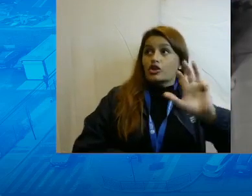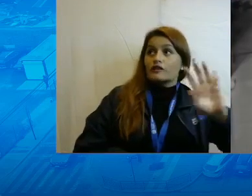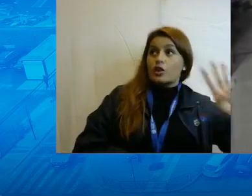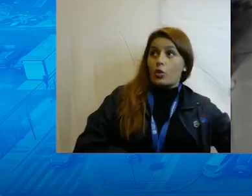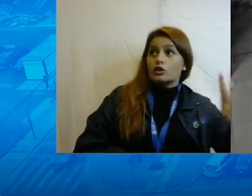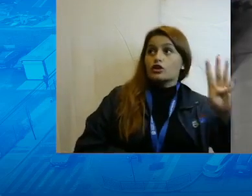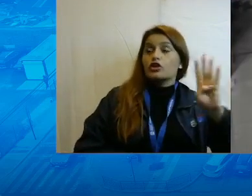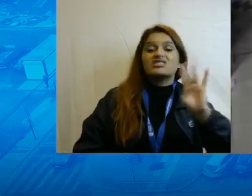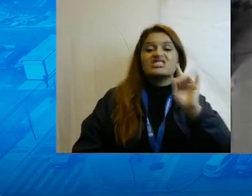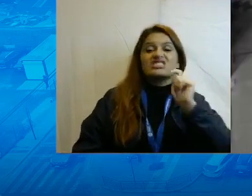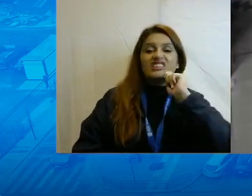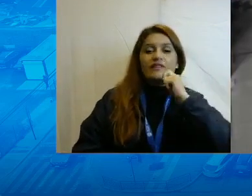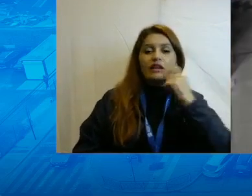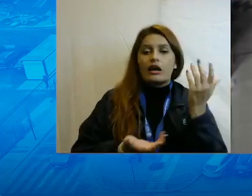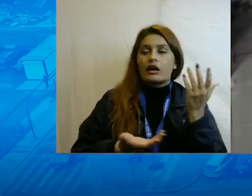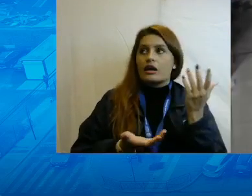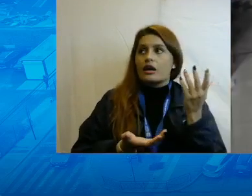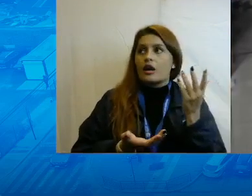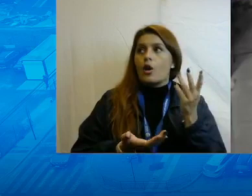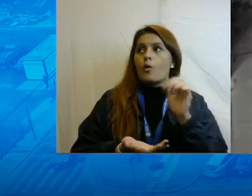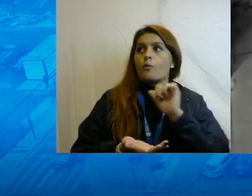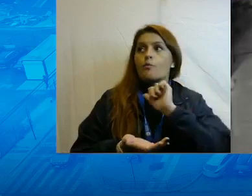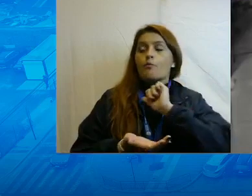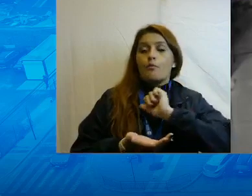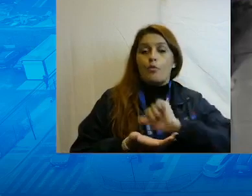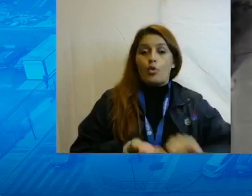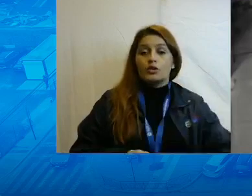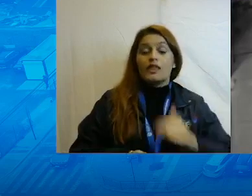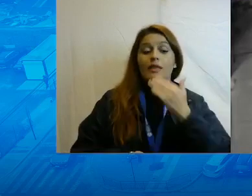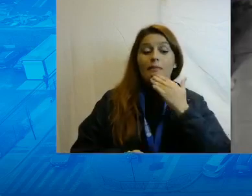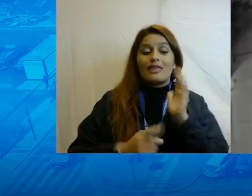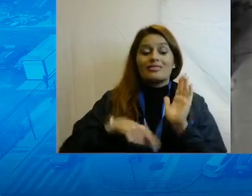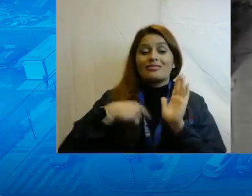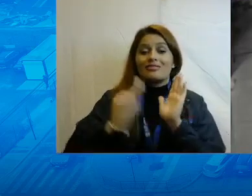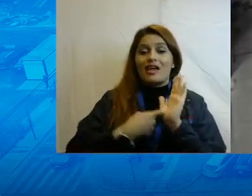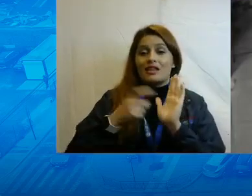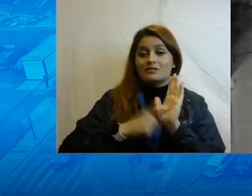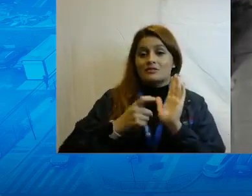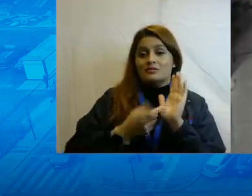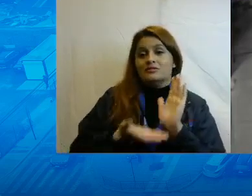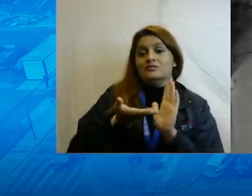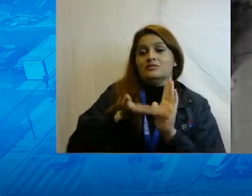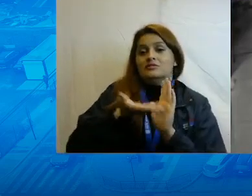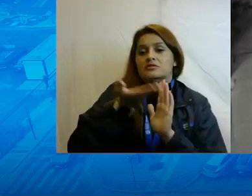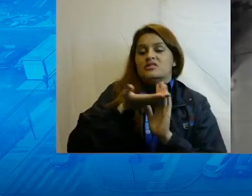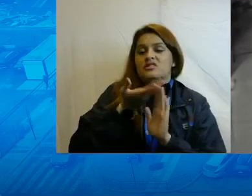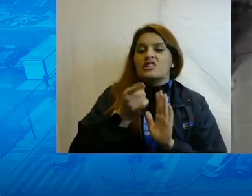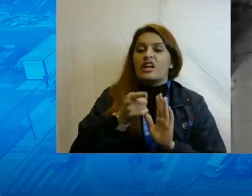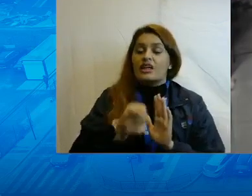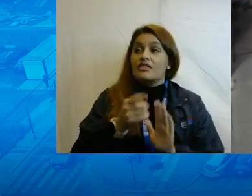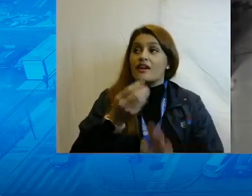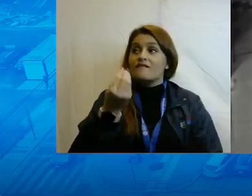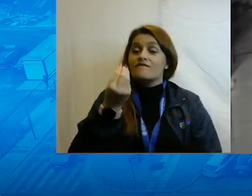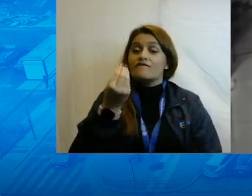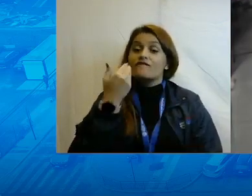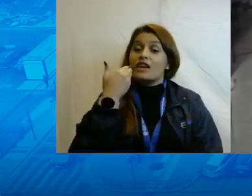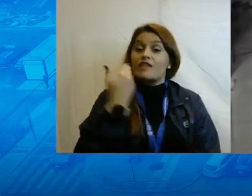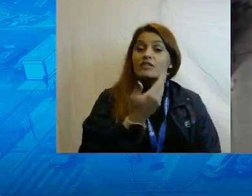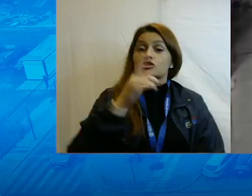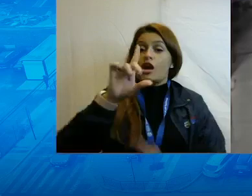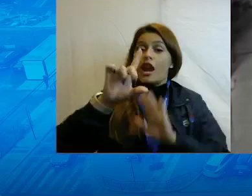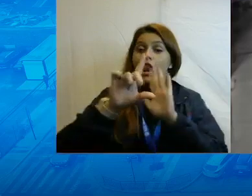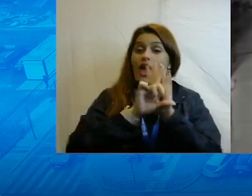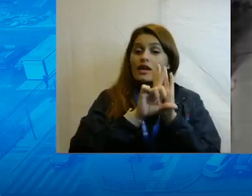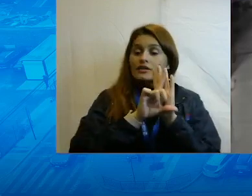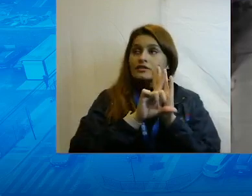1.666.602.694 pesos corresponden a multas e intereses. Este beneficio de esta ley viene,